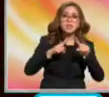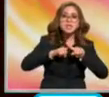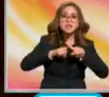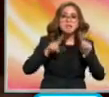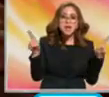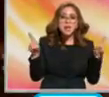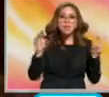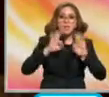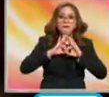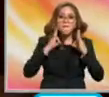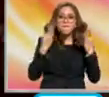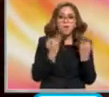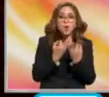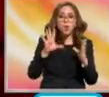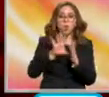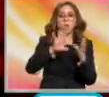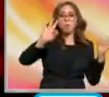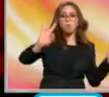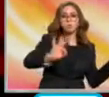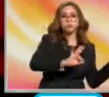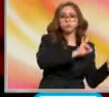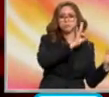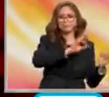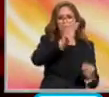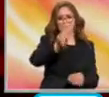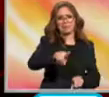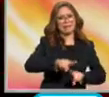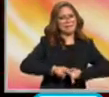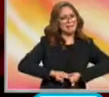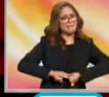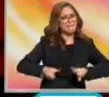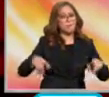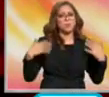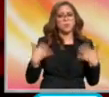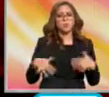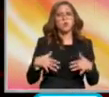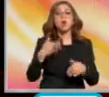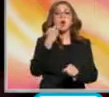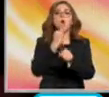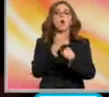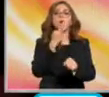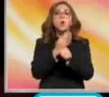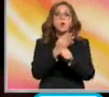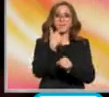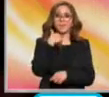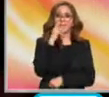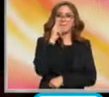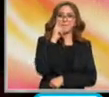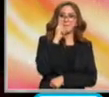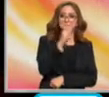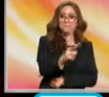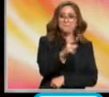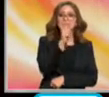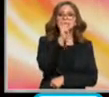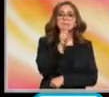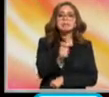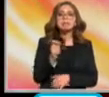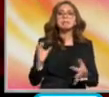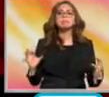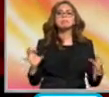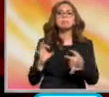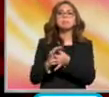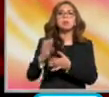obra, bueno, las diferencias son abismales. En principio, porque lo que estamos viendo en pantalla, el vínculo que estamos dando, es una